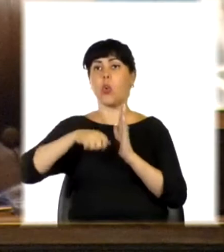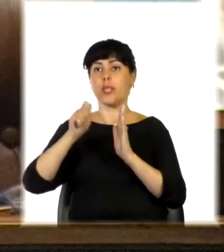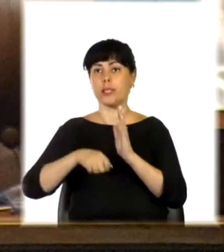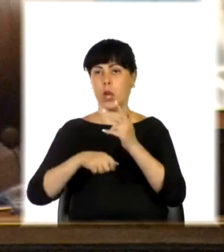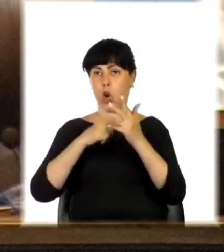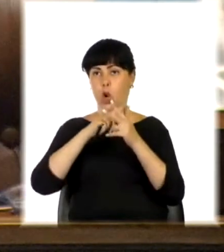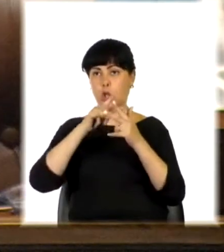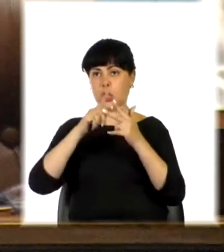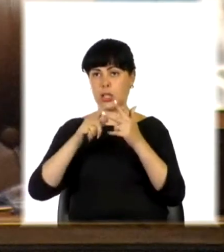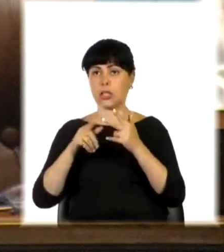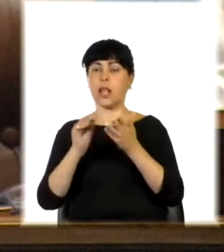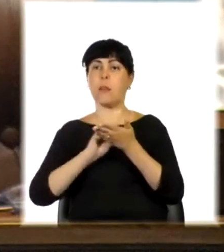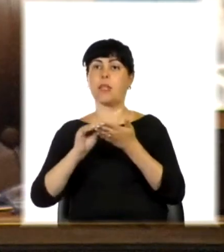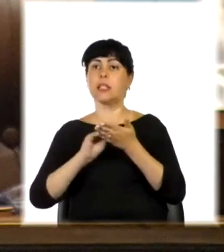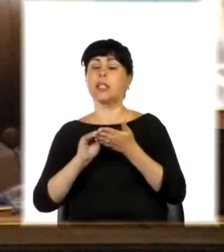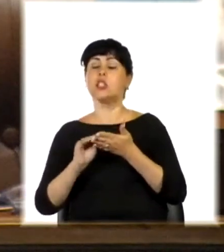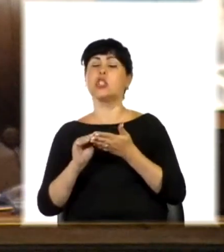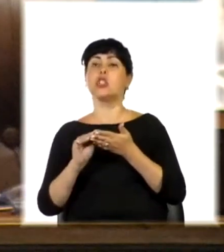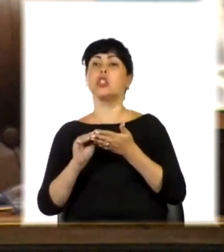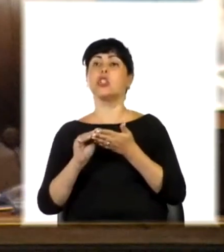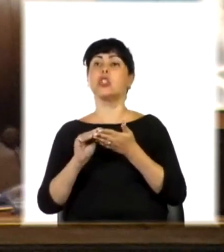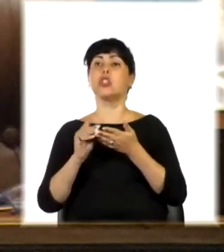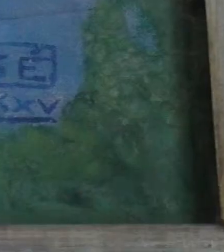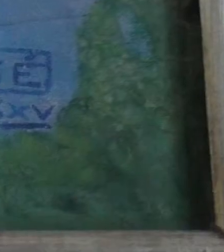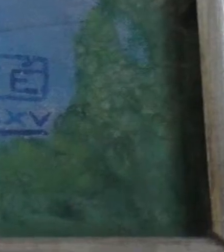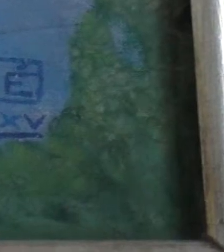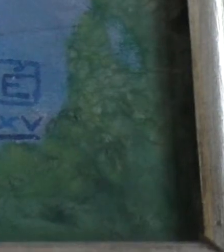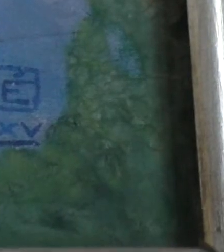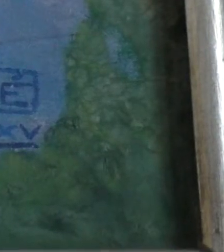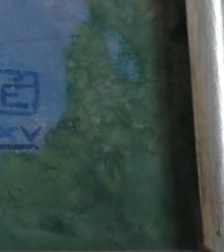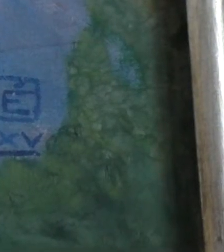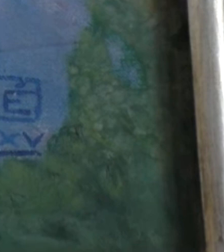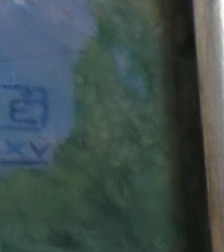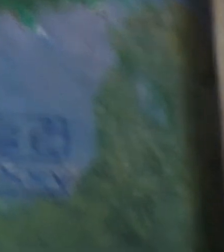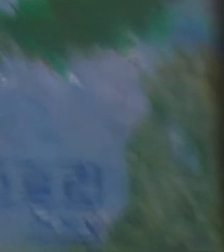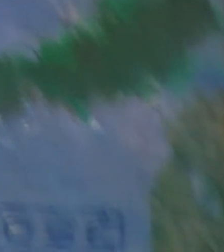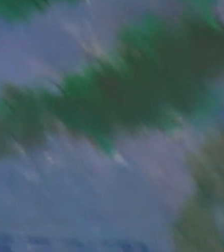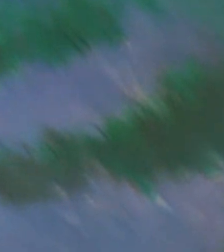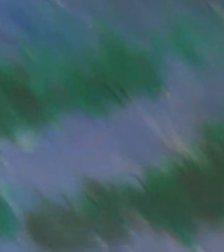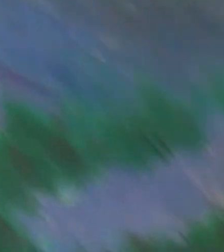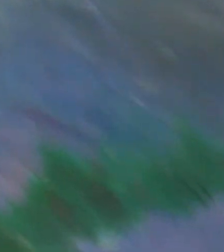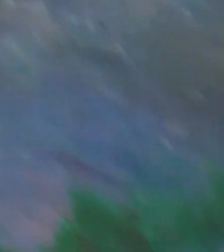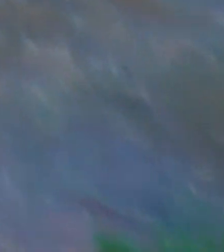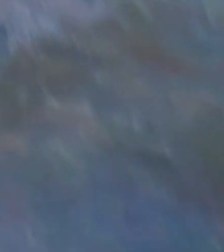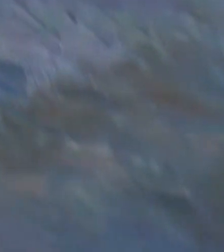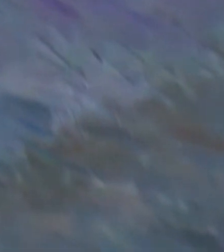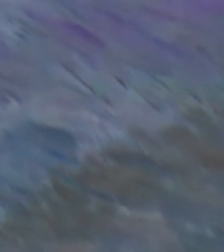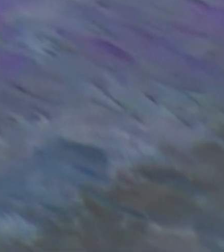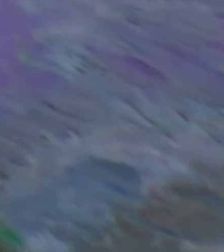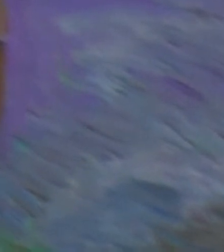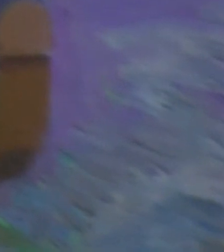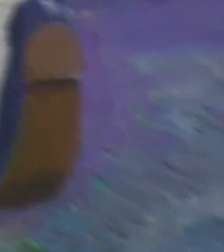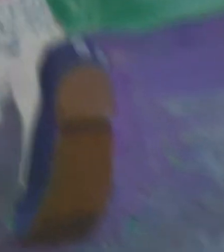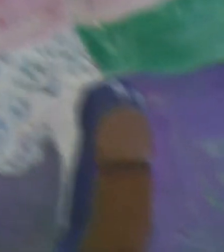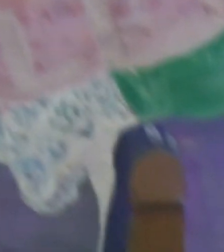de cuenta de la corte electoral a percibir desde la administración dinero para cubrir los gastos que se originen